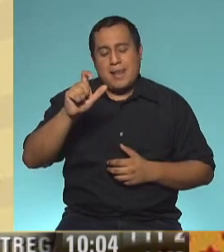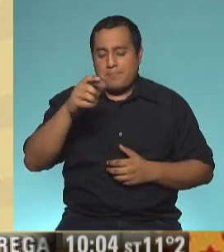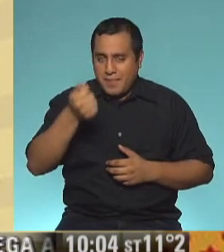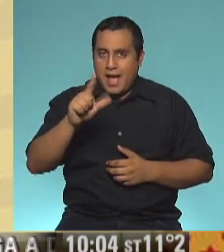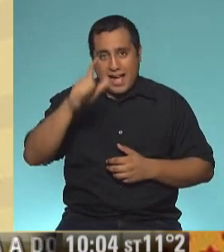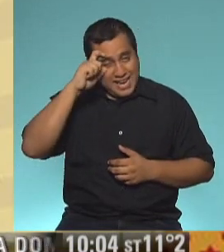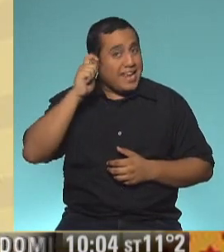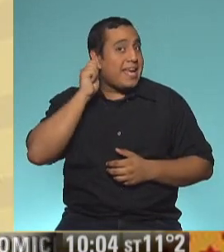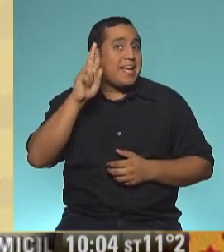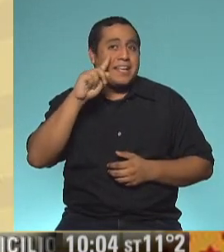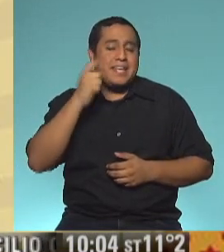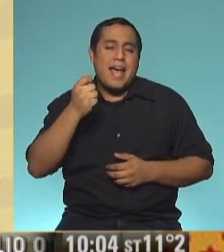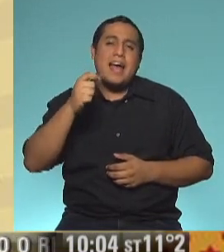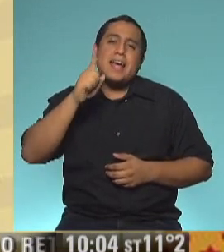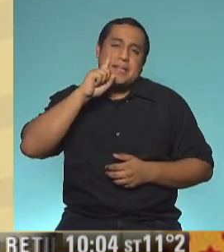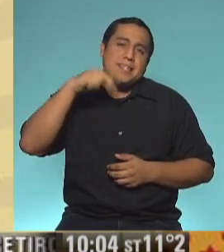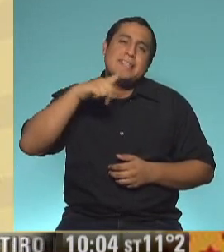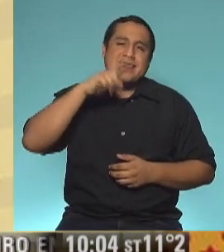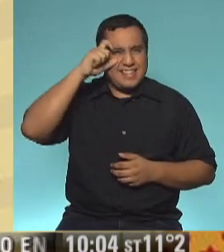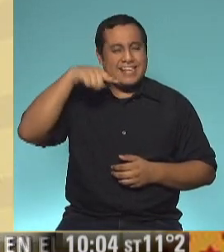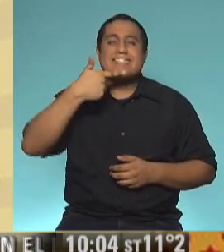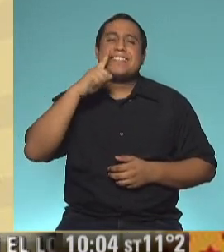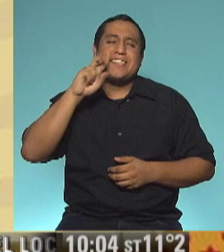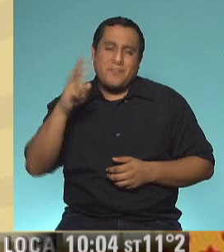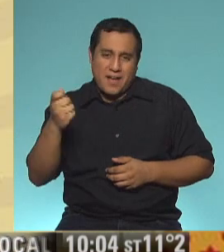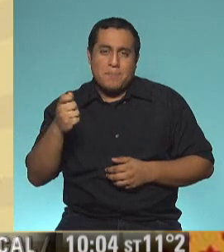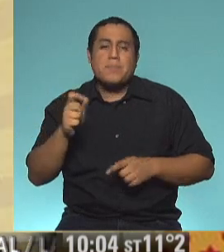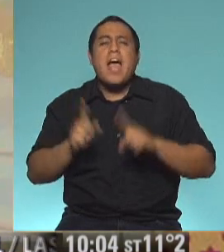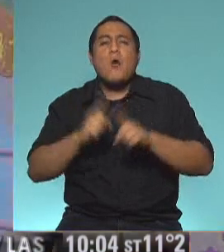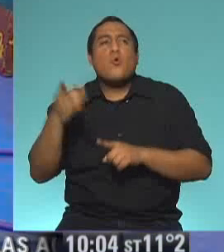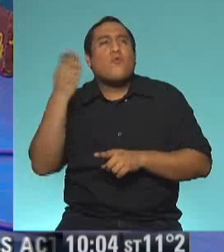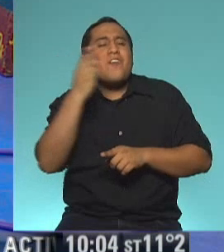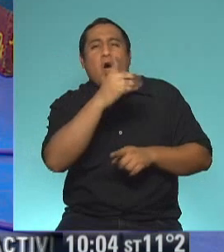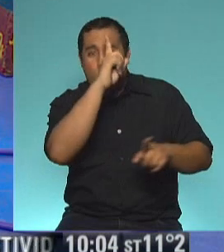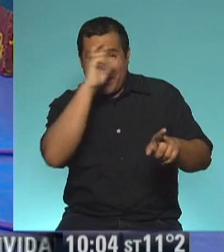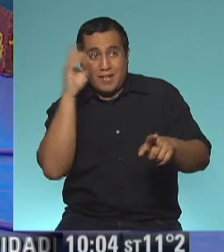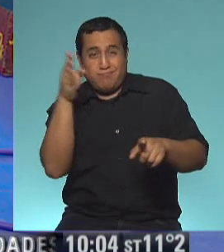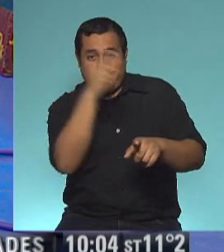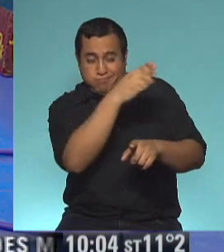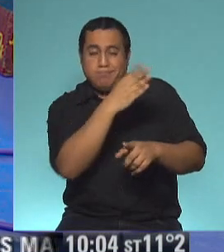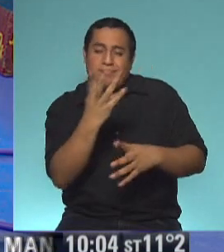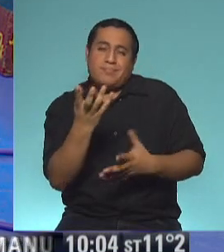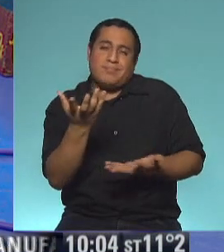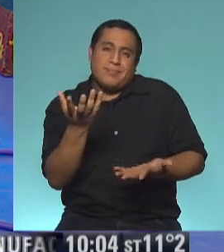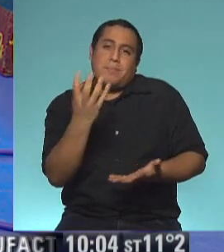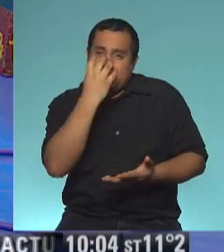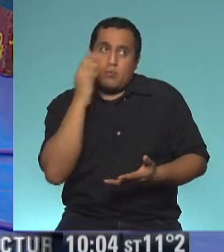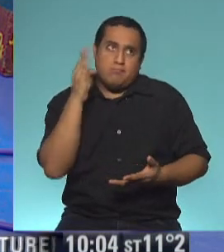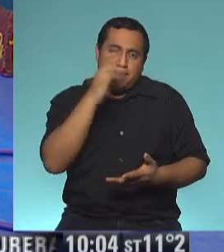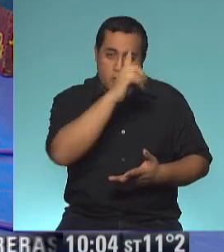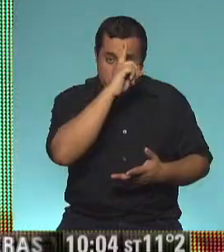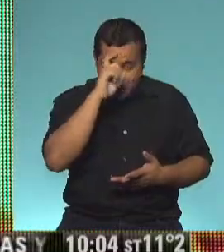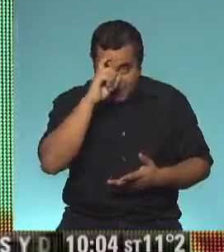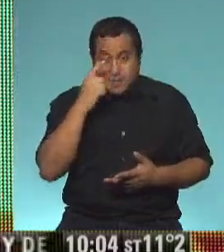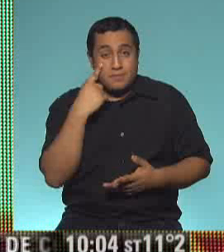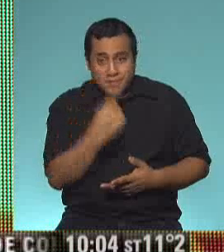trabaja como payaso de hospital. Sí. Algunos los llamamos payamédicos y otros los llamamos payasos de hospital. Sí. Uh-huh. Bueno, por acá tenemos a payasos de hospital.